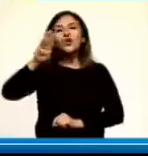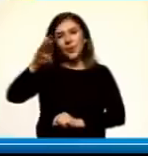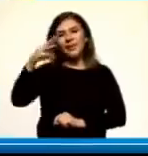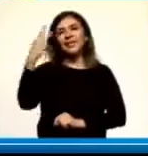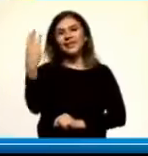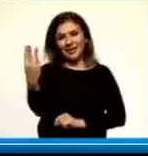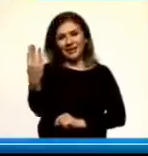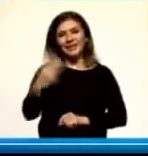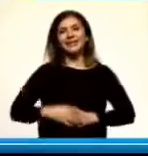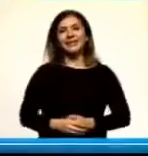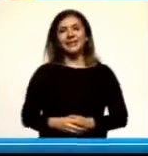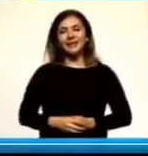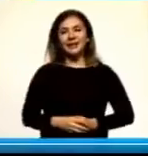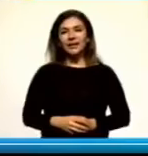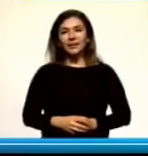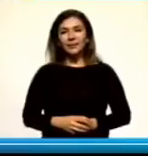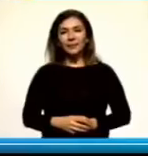93.